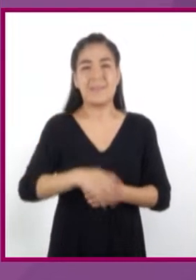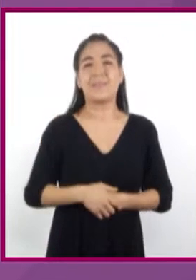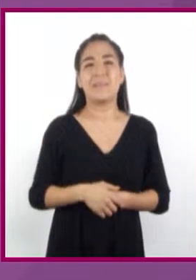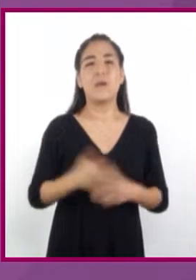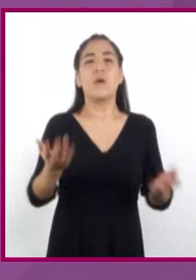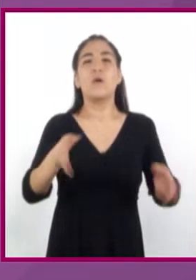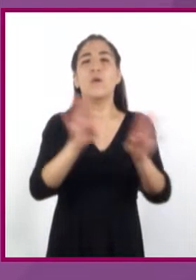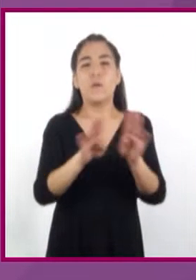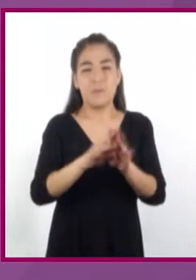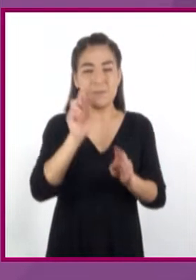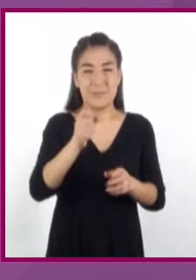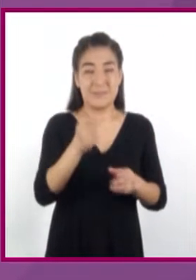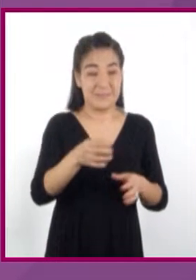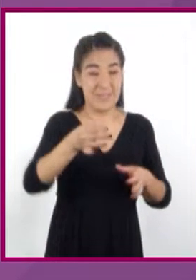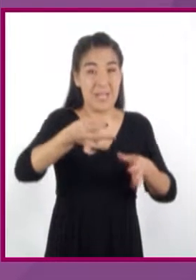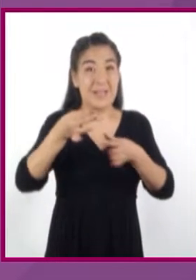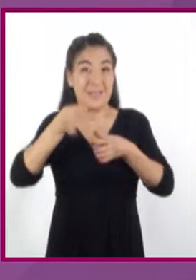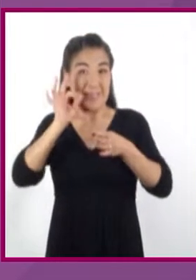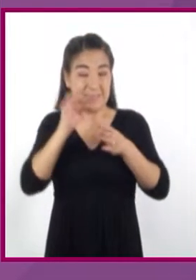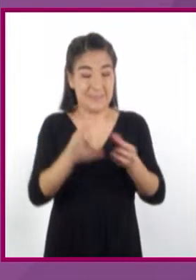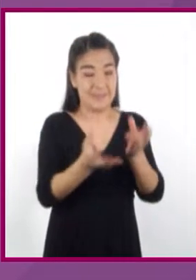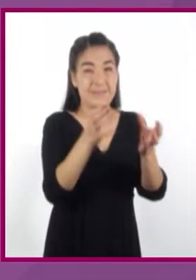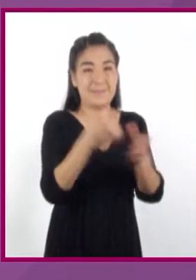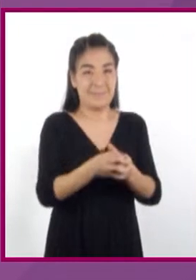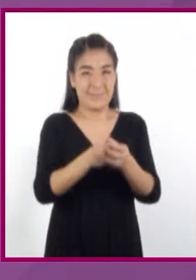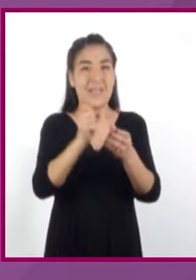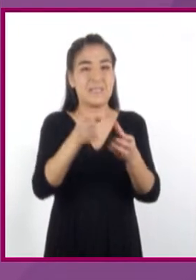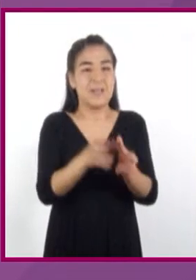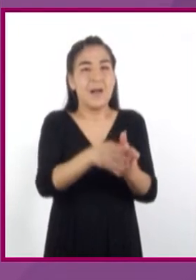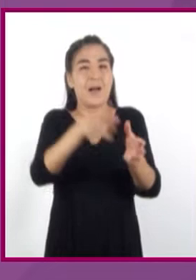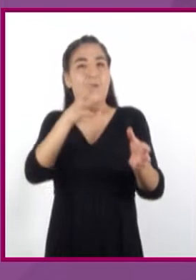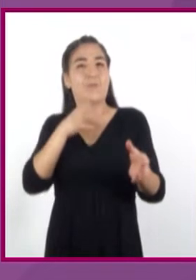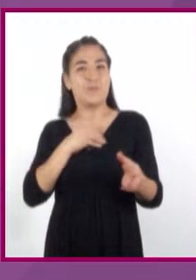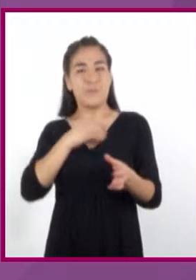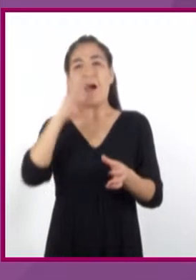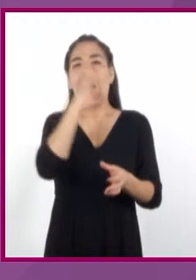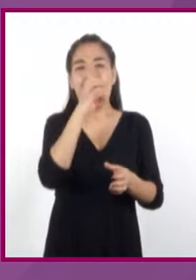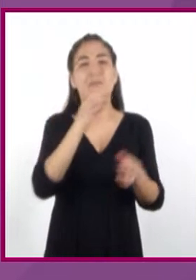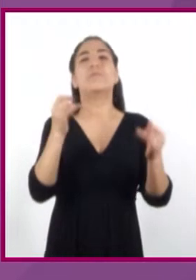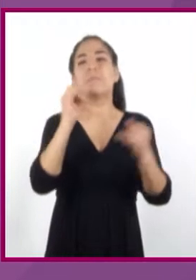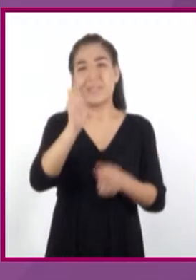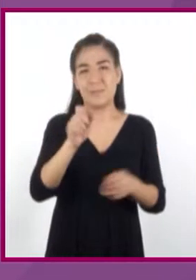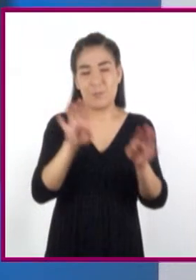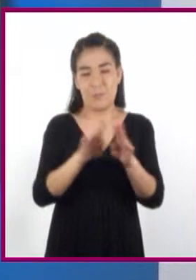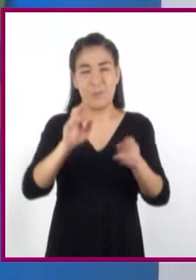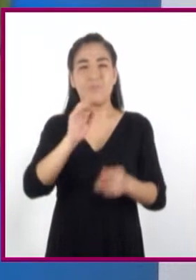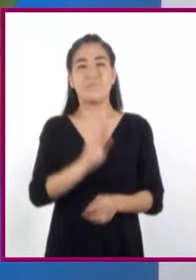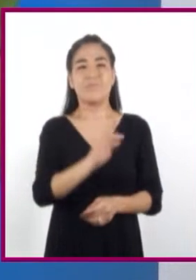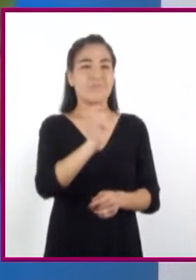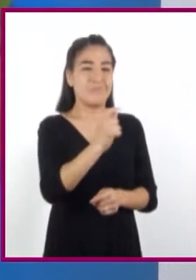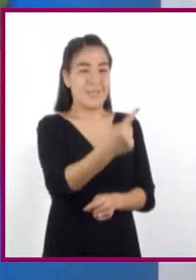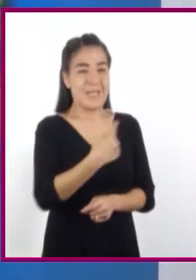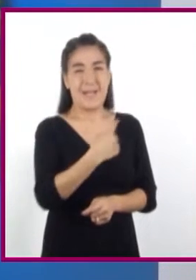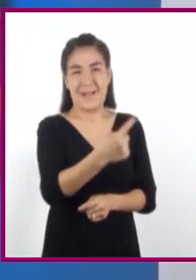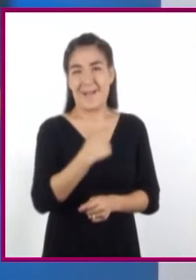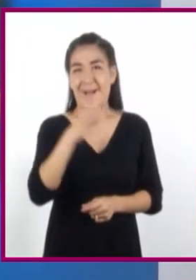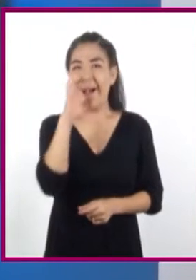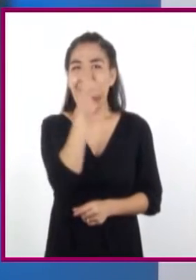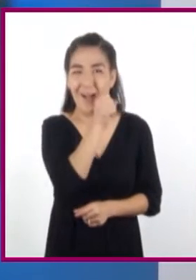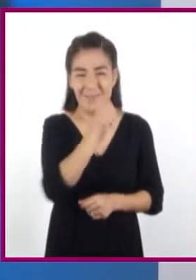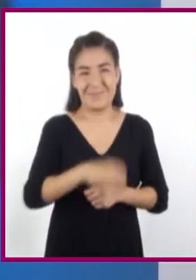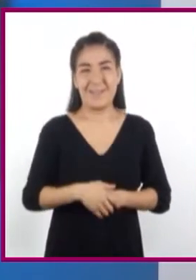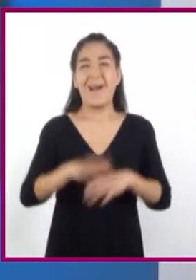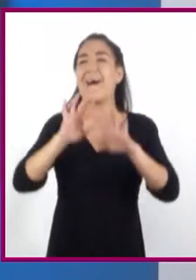transfiere calor a nuestra mano. En ambos casos, se produce un intercambio de energía en forma de calor. Entiendo.